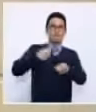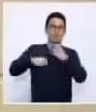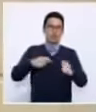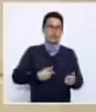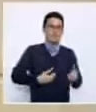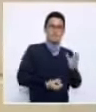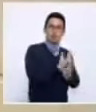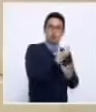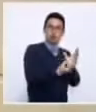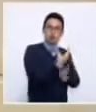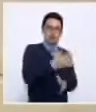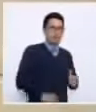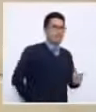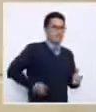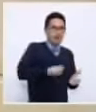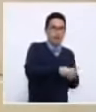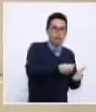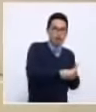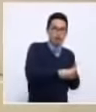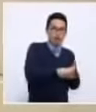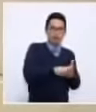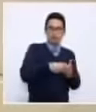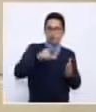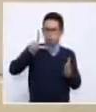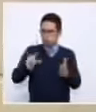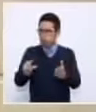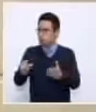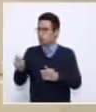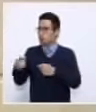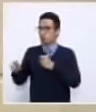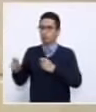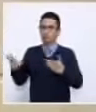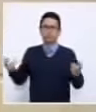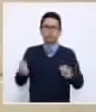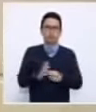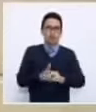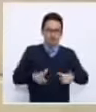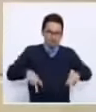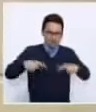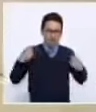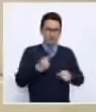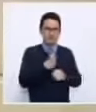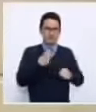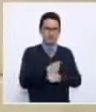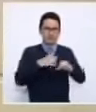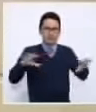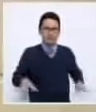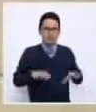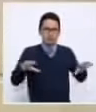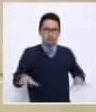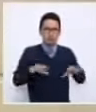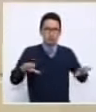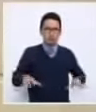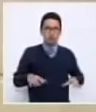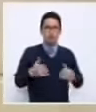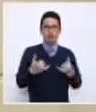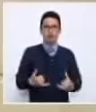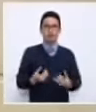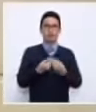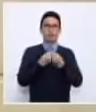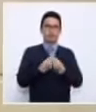costos de producción. Y eso no es justo, porque lo que construimos durante toda una vida, en este momento lo